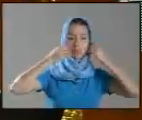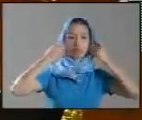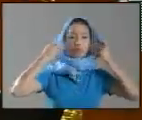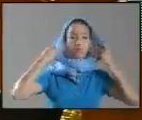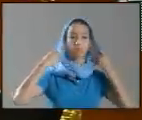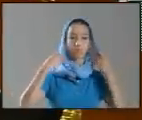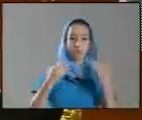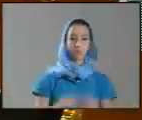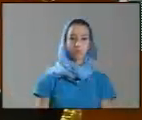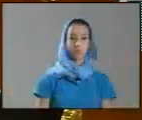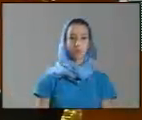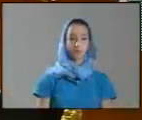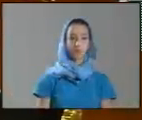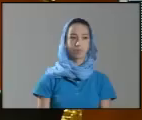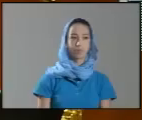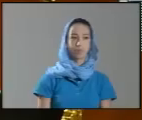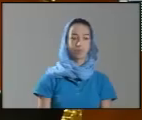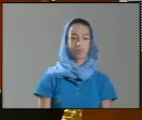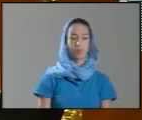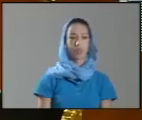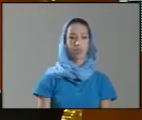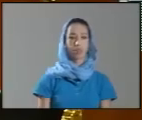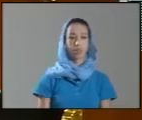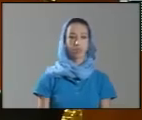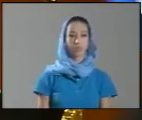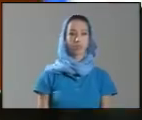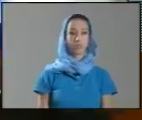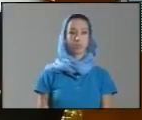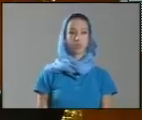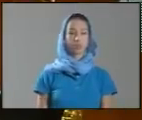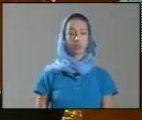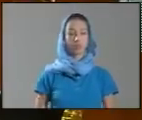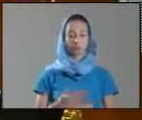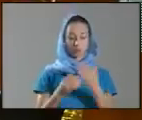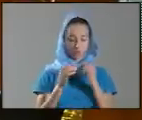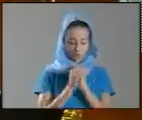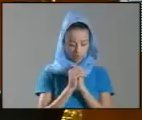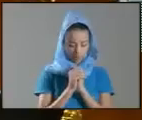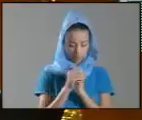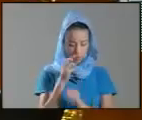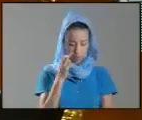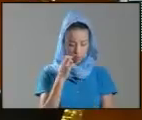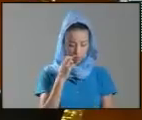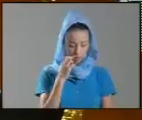haberme detenido tanto, hermano. Te perdone.